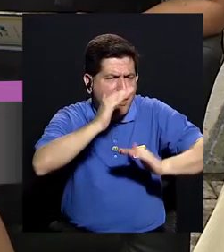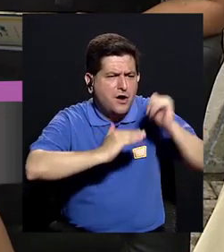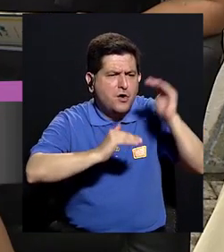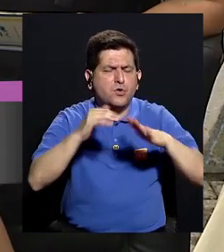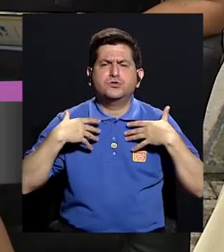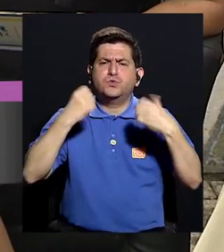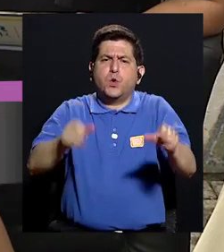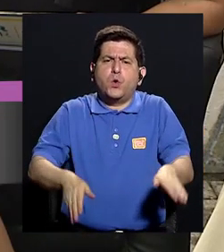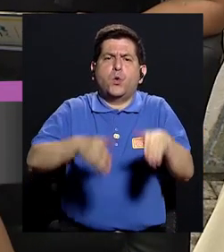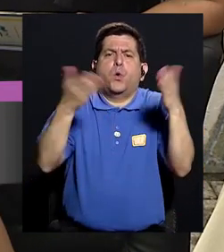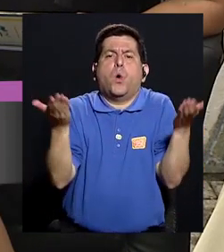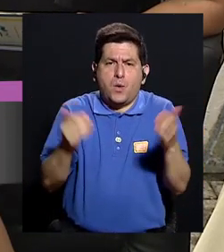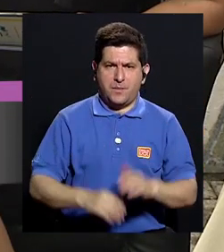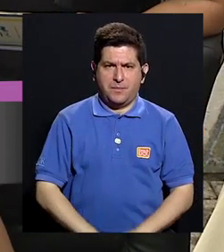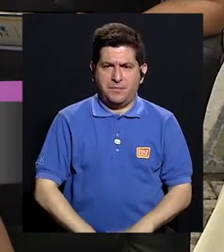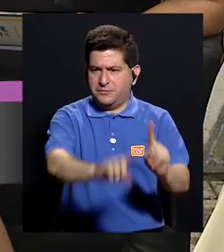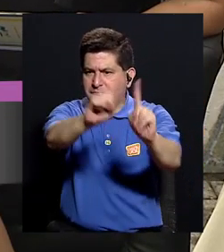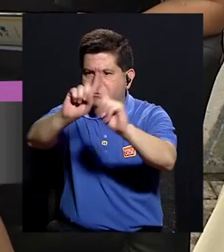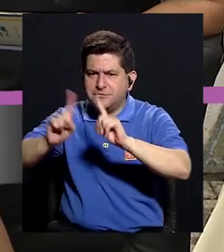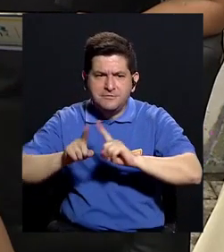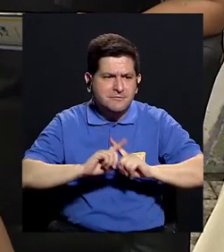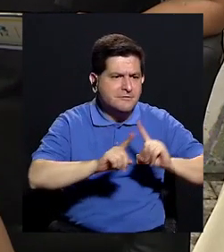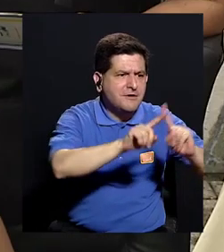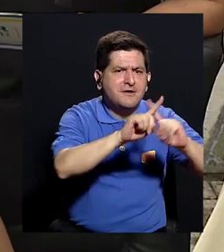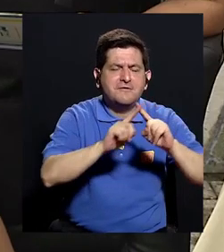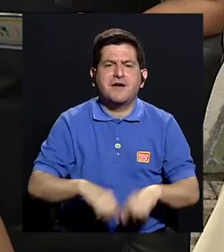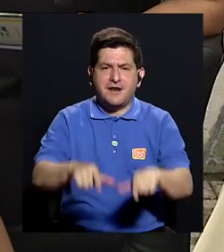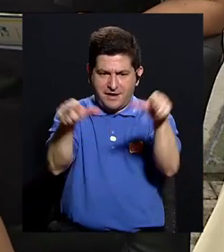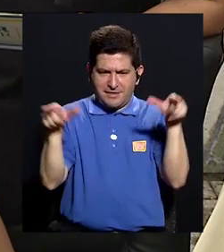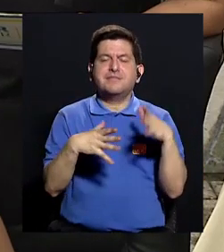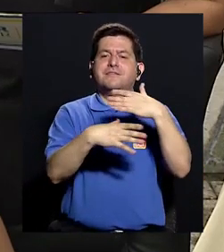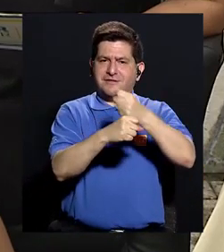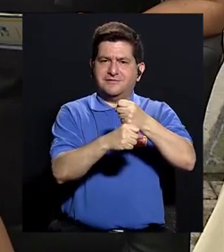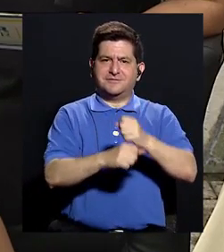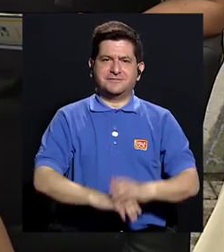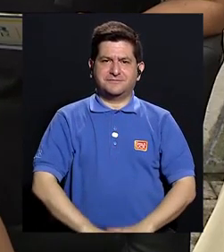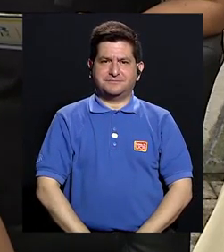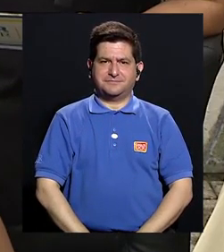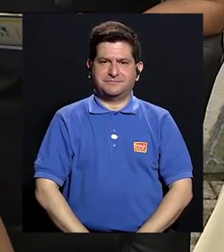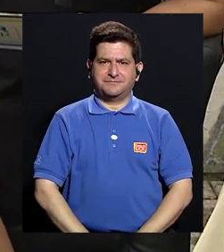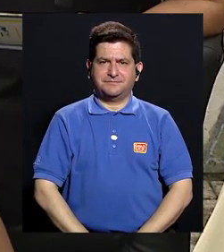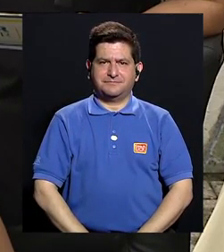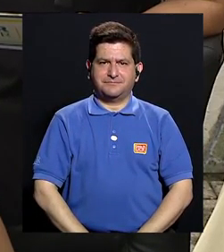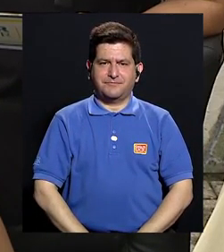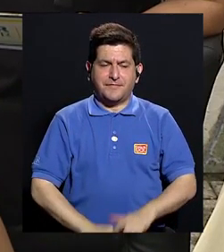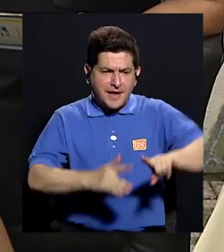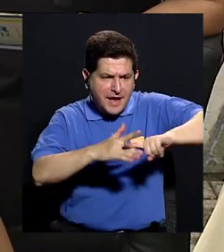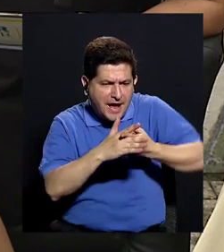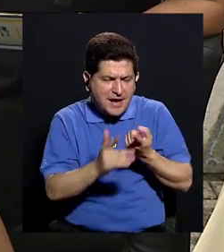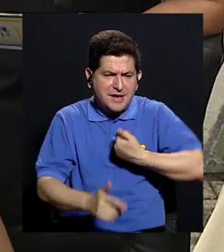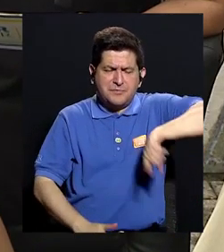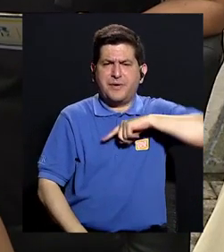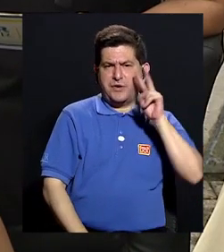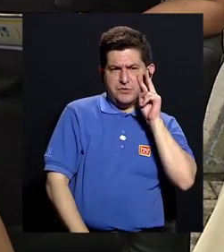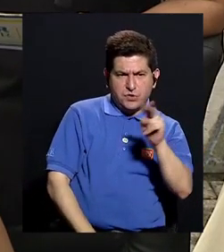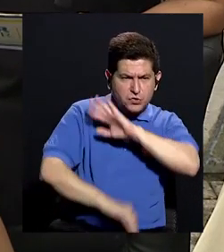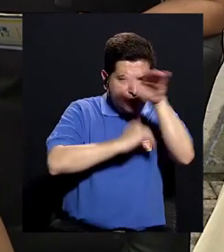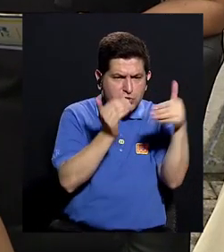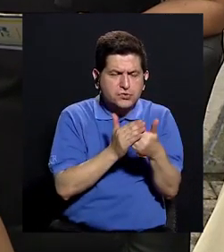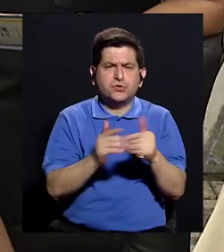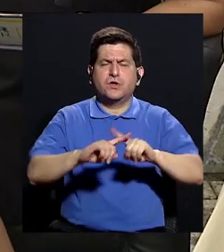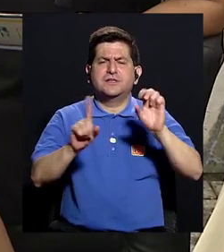construimos la salud. Y que la construimos desde diferentes lugares. Entonces, cuando empezamos a ver